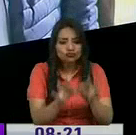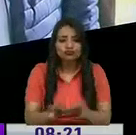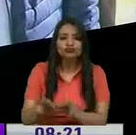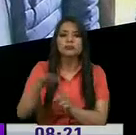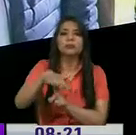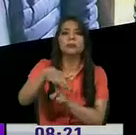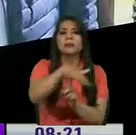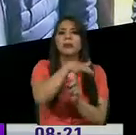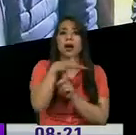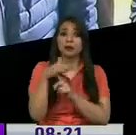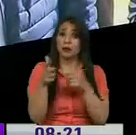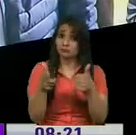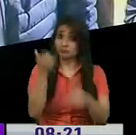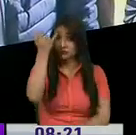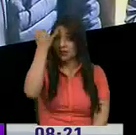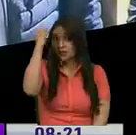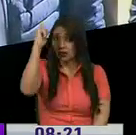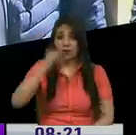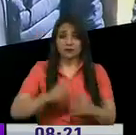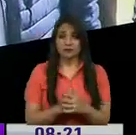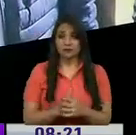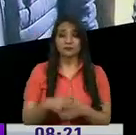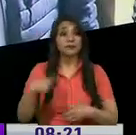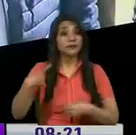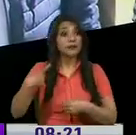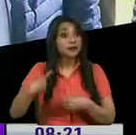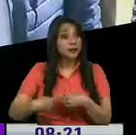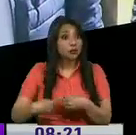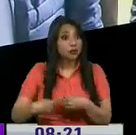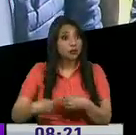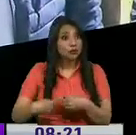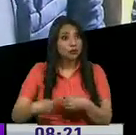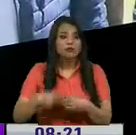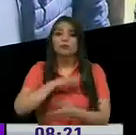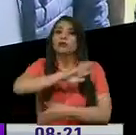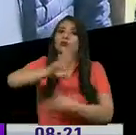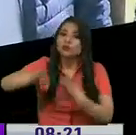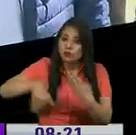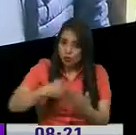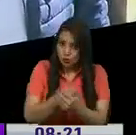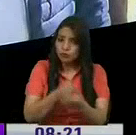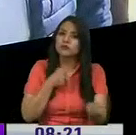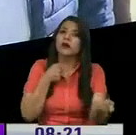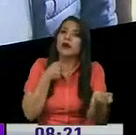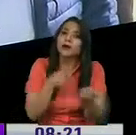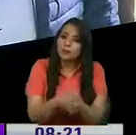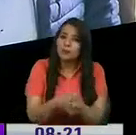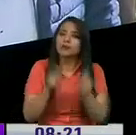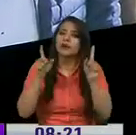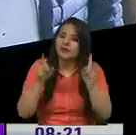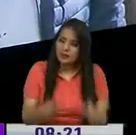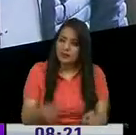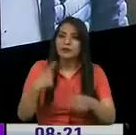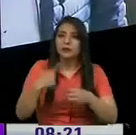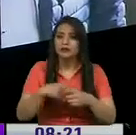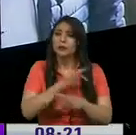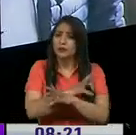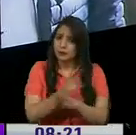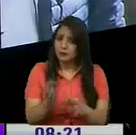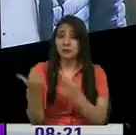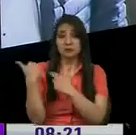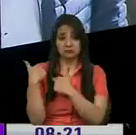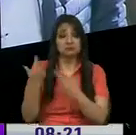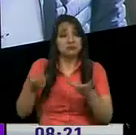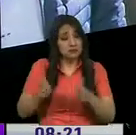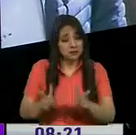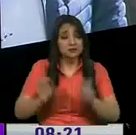Gran iniciativa, porque toda la ciudad, de alguna manera, deberíamos ponernos la camiseta de Quito y ser responsables de estas zonas verdes.